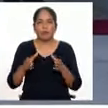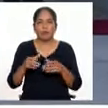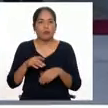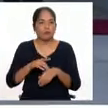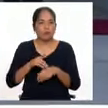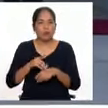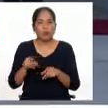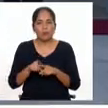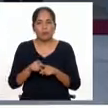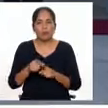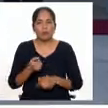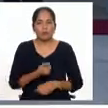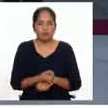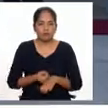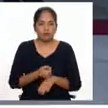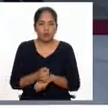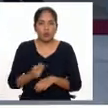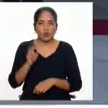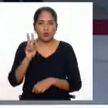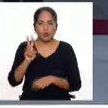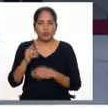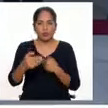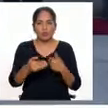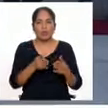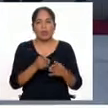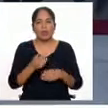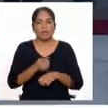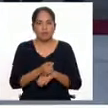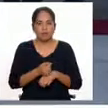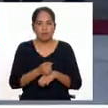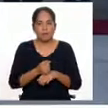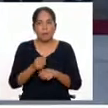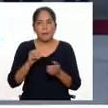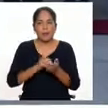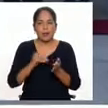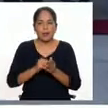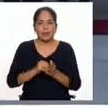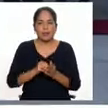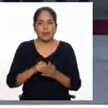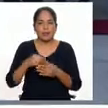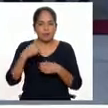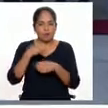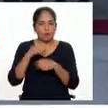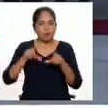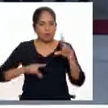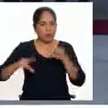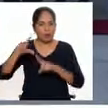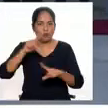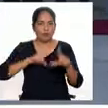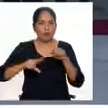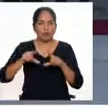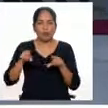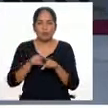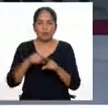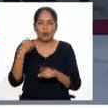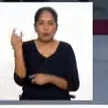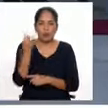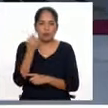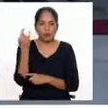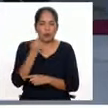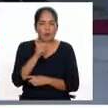rayos X y dos salas de ecografía, laboratorio. Y además tiene una emergencia